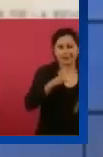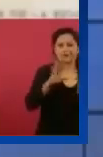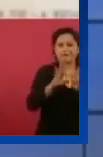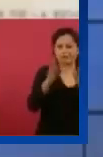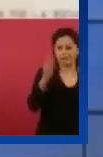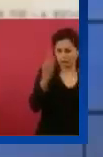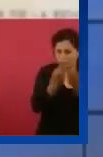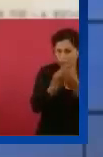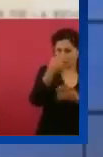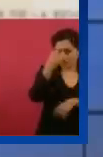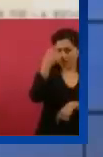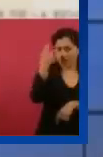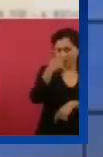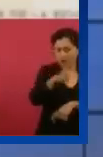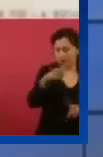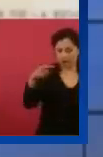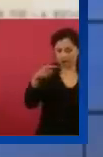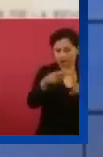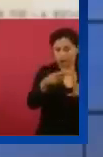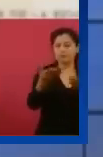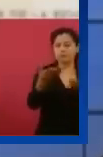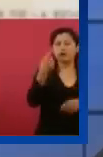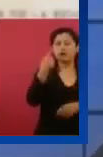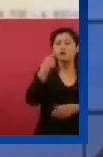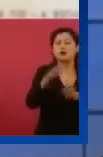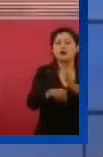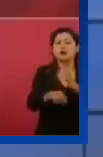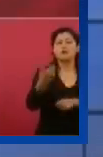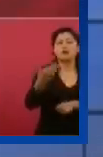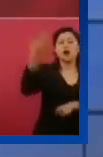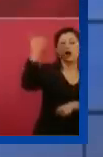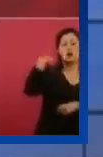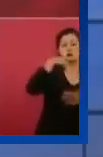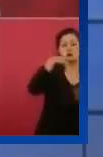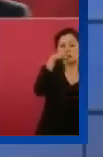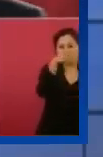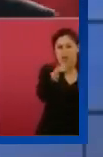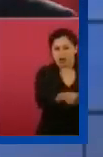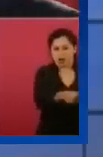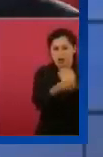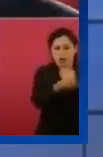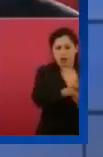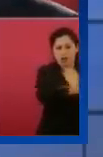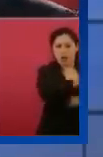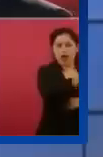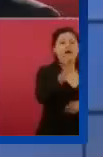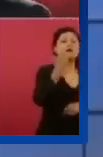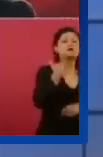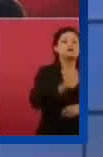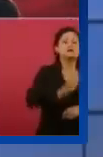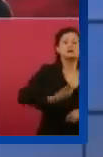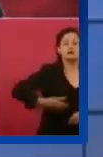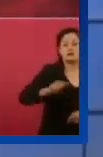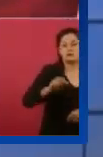ataque contra los periodistas, y mostró su indignación en cuanto a los asesinatos a periodistas.